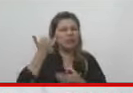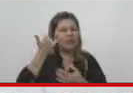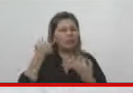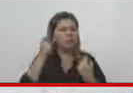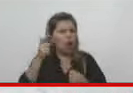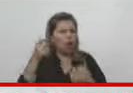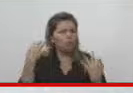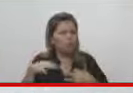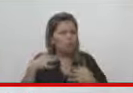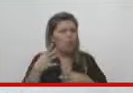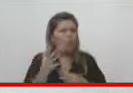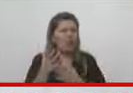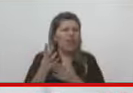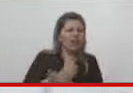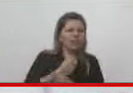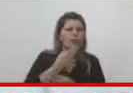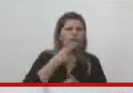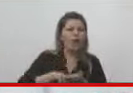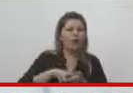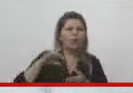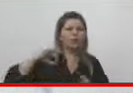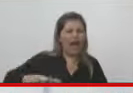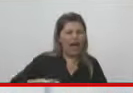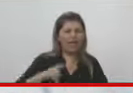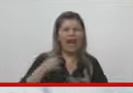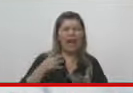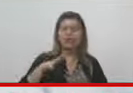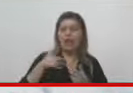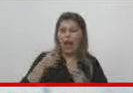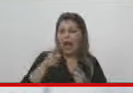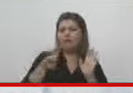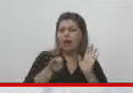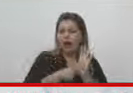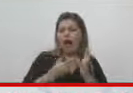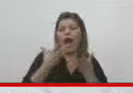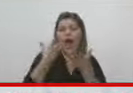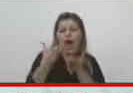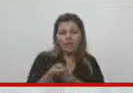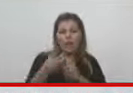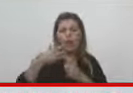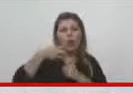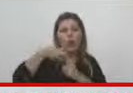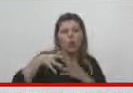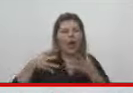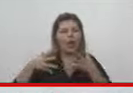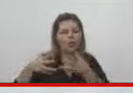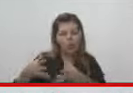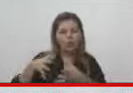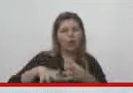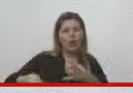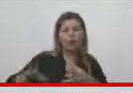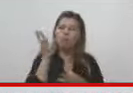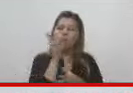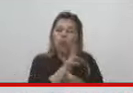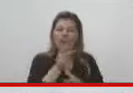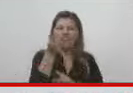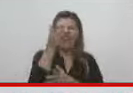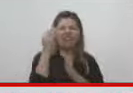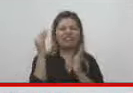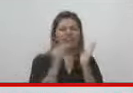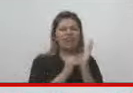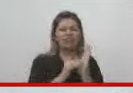un régimen que beneficia a un sector de la población, mayoritariamente mujeres, que es de fácil registración,